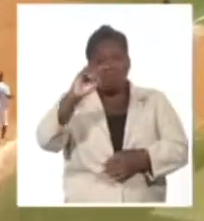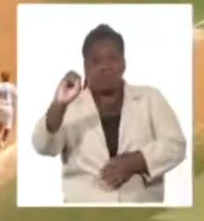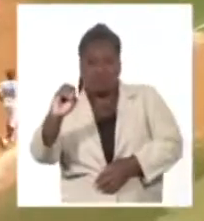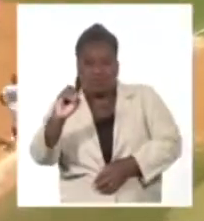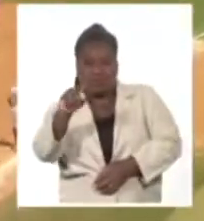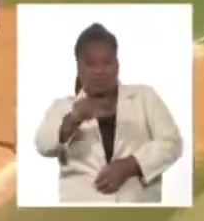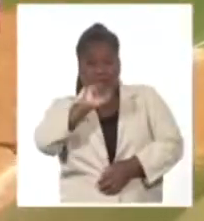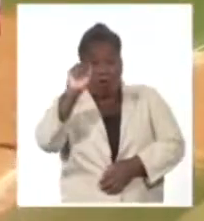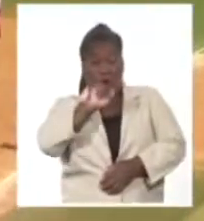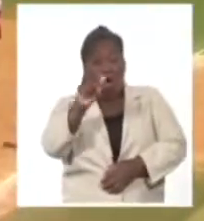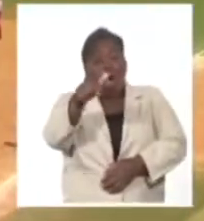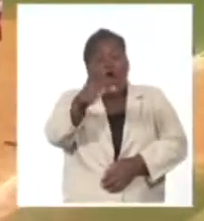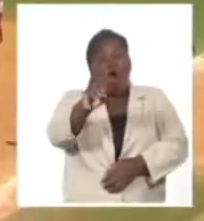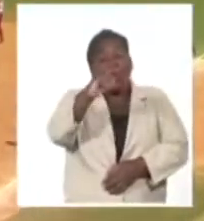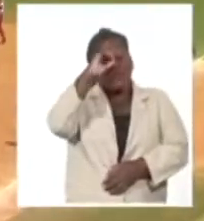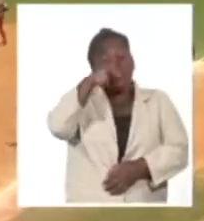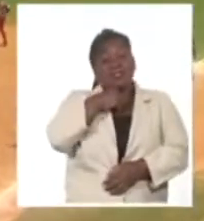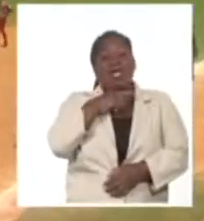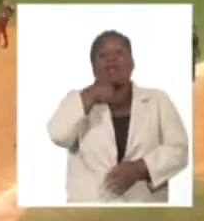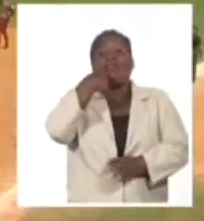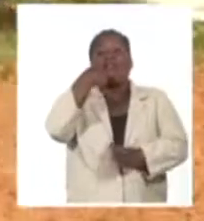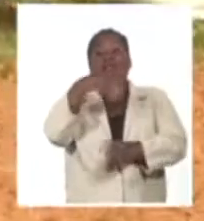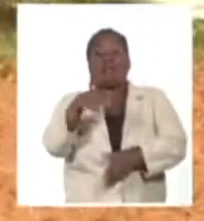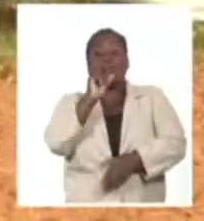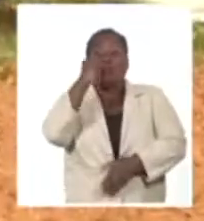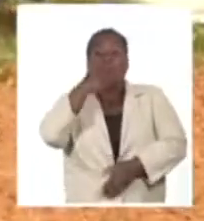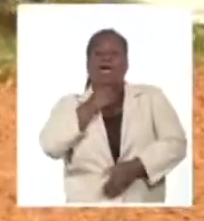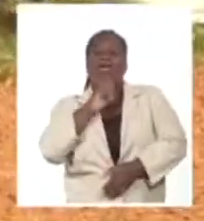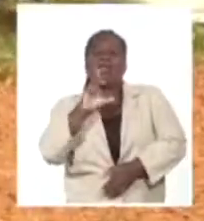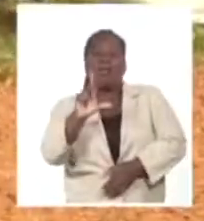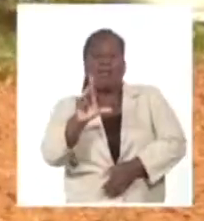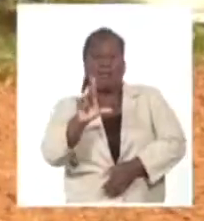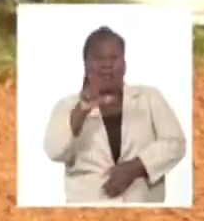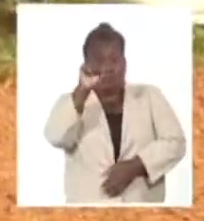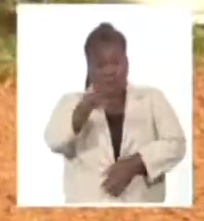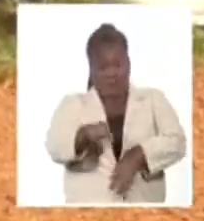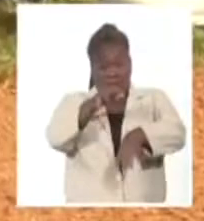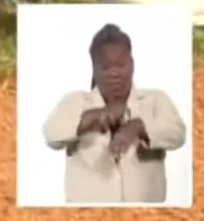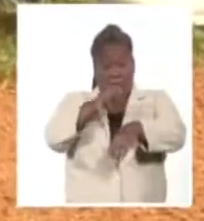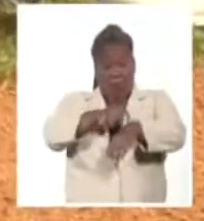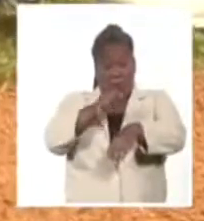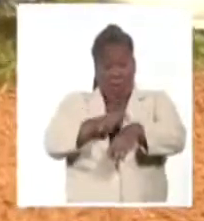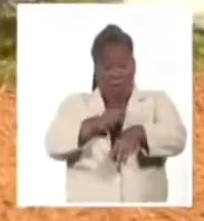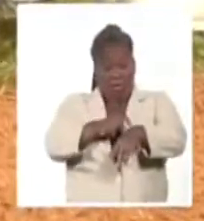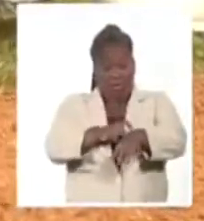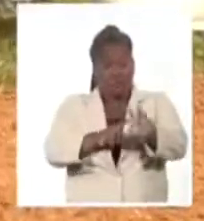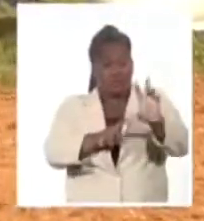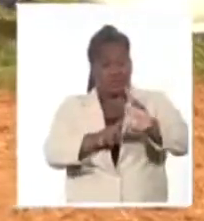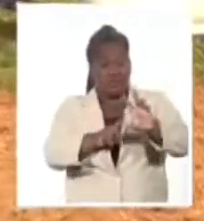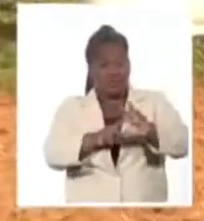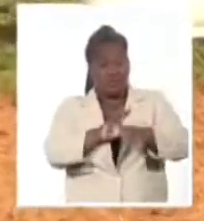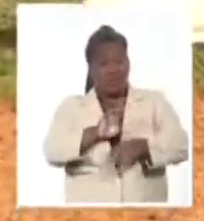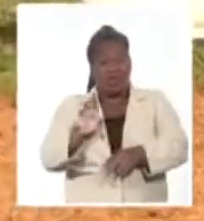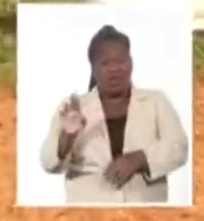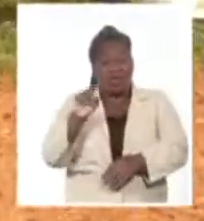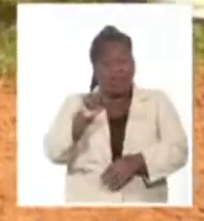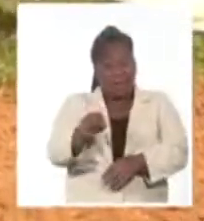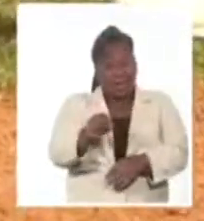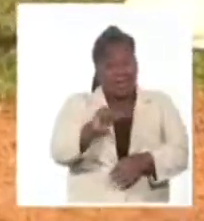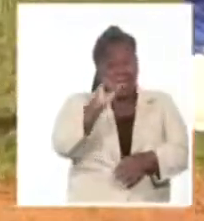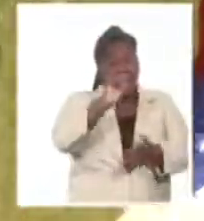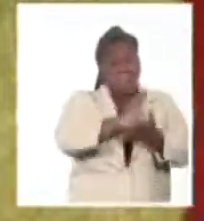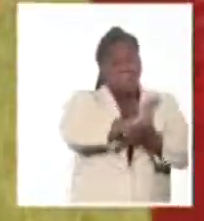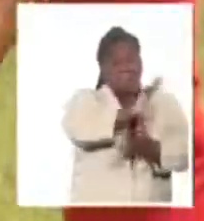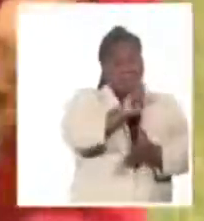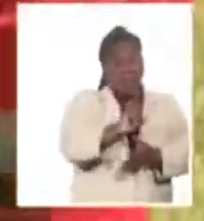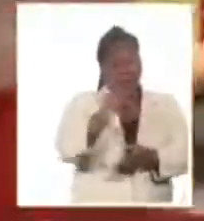Eduardo Santos y la derrota fue para Dariel Góngora. En estos momentos, Telerebelde transmite Mayabeque y Ciego de Ávila en el